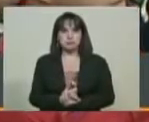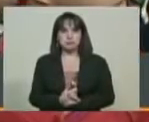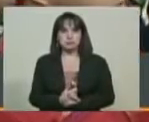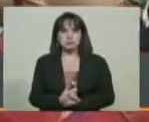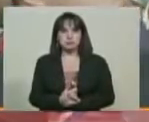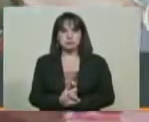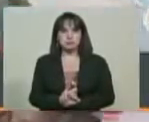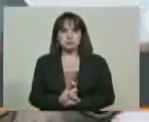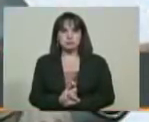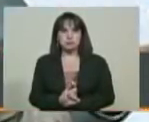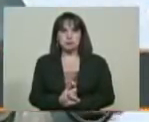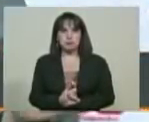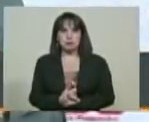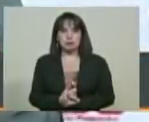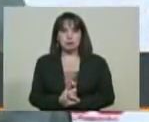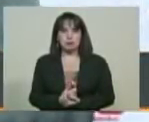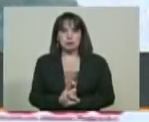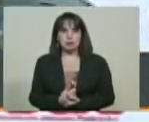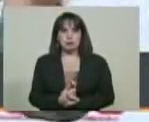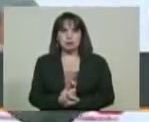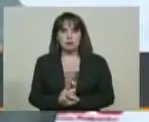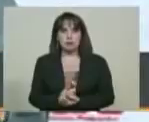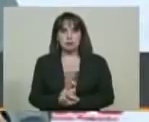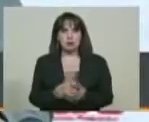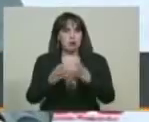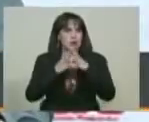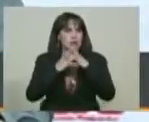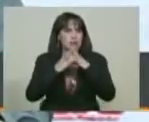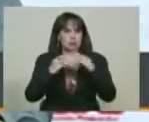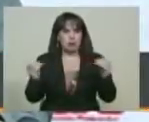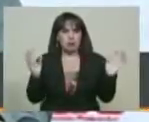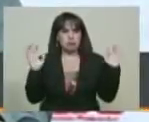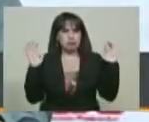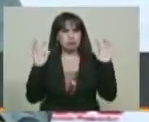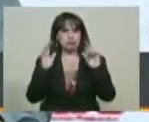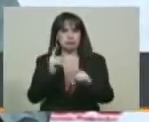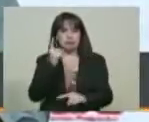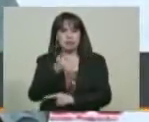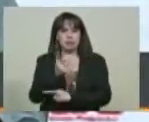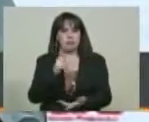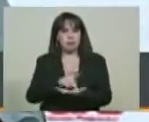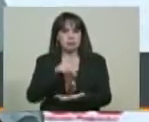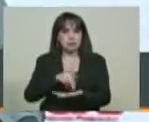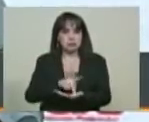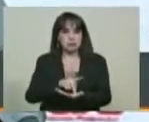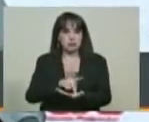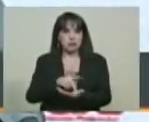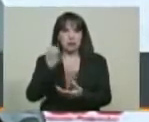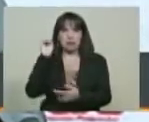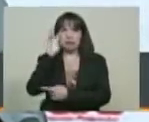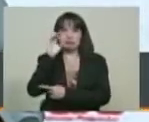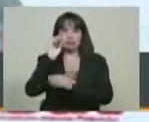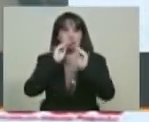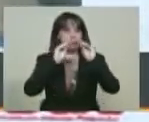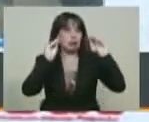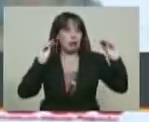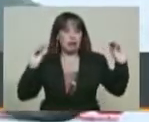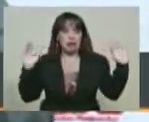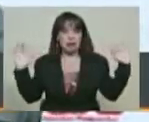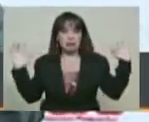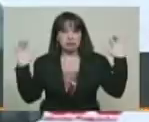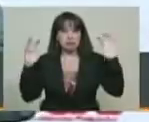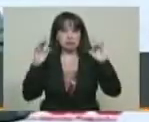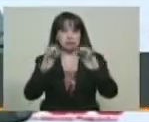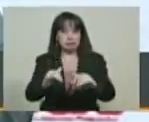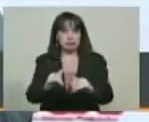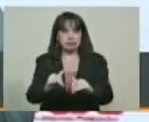que no se quede nadie, lo más amplio posible, lo más convocante posible, sin sectarismo